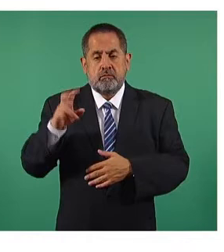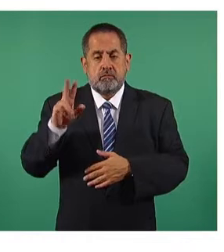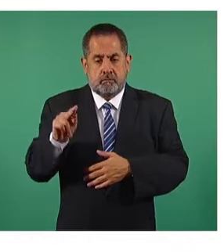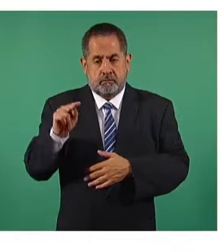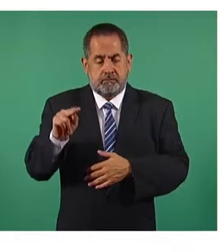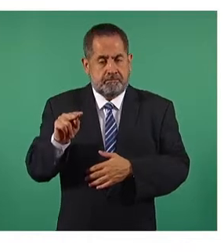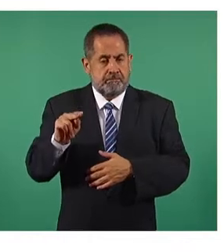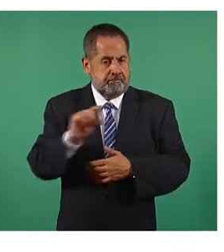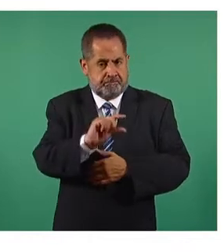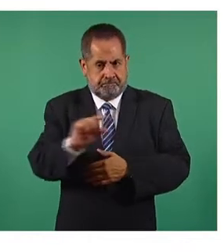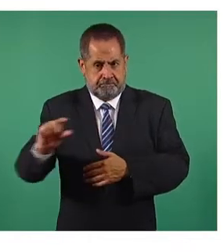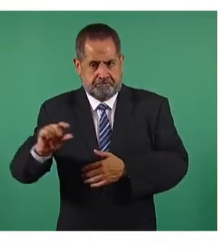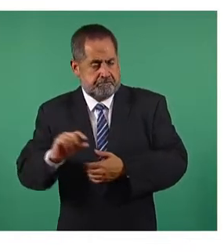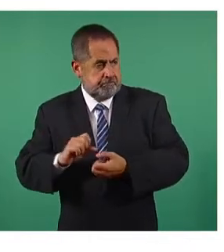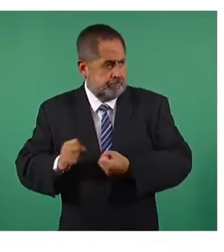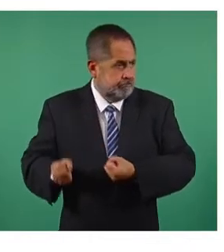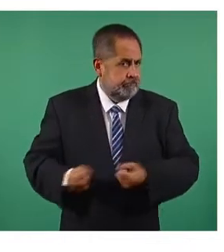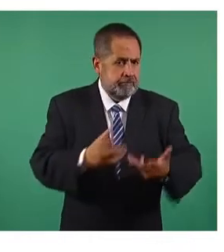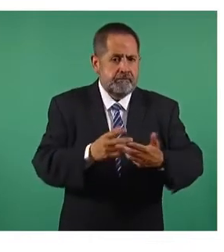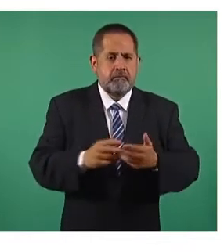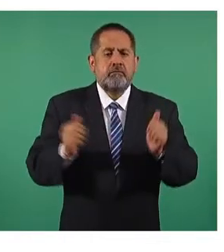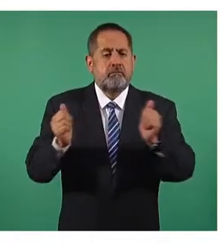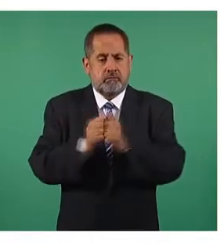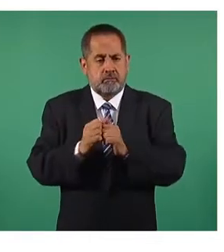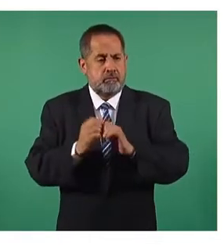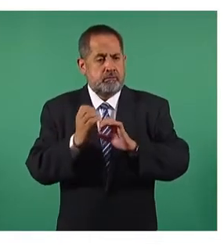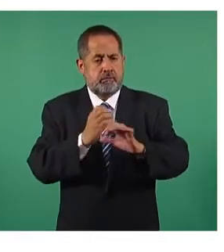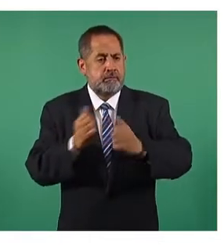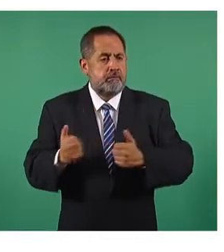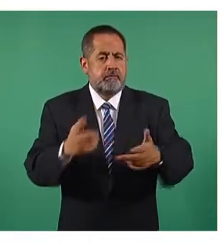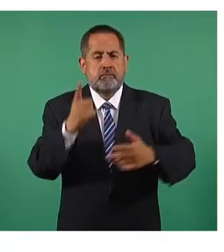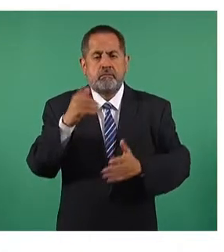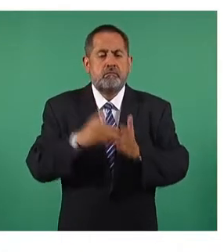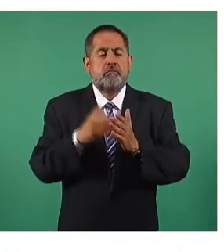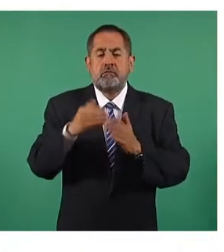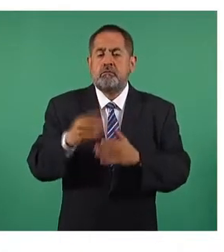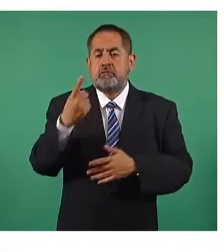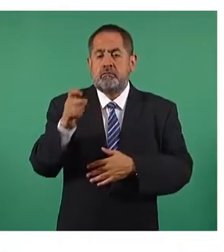2.058.380 dosis, de las cuales vía terrestre